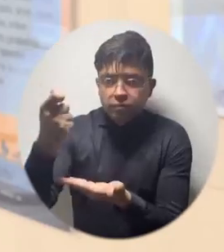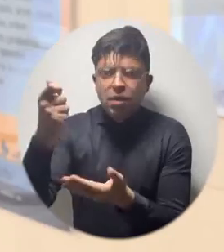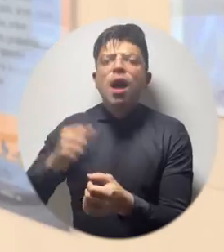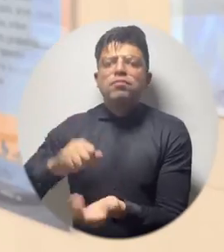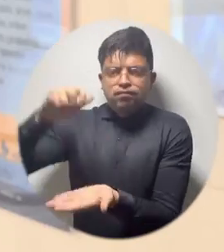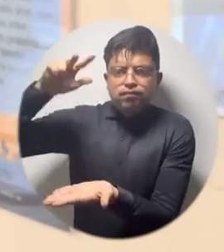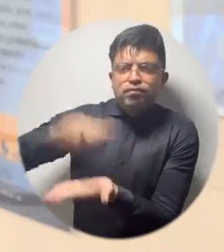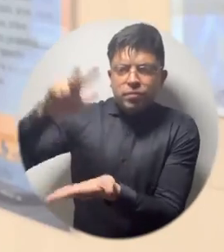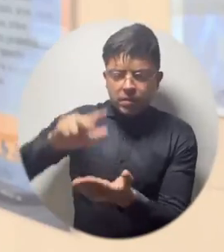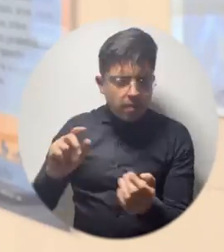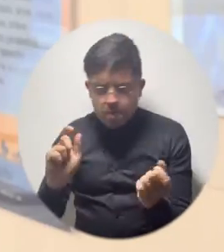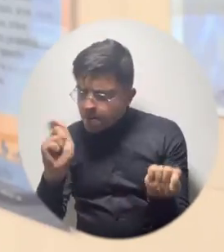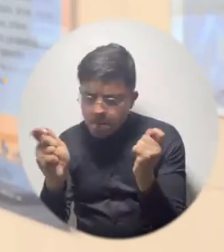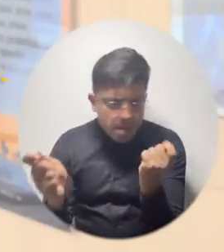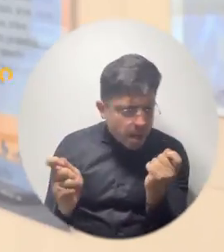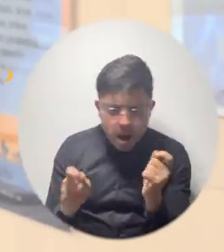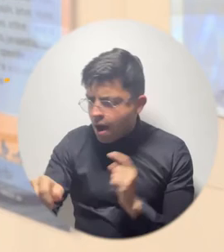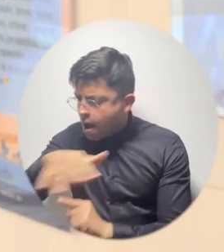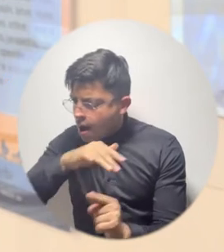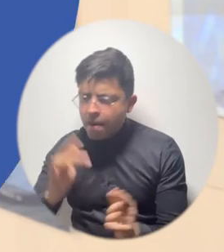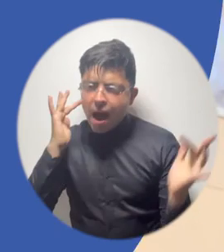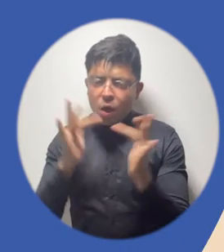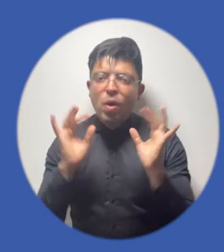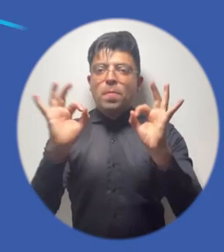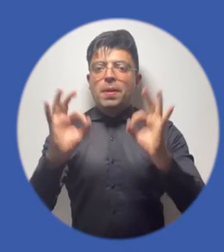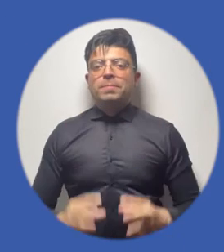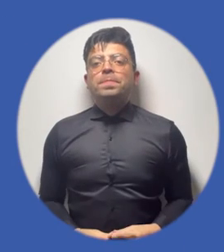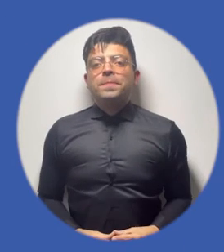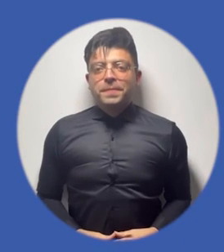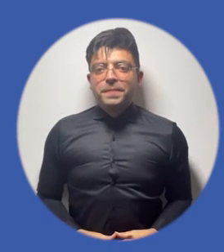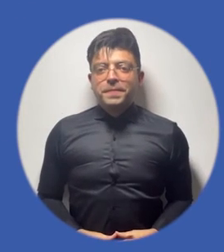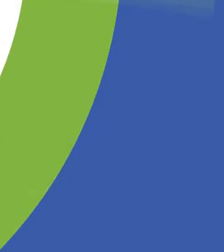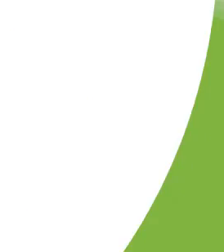aprobó ajustándonos a todas esas circunstancias.